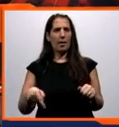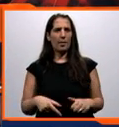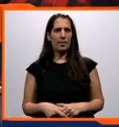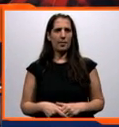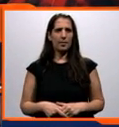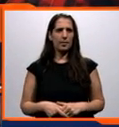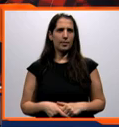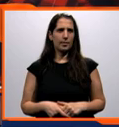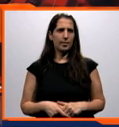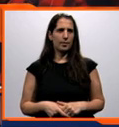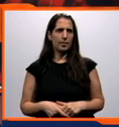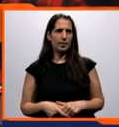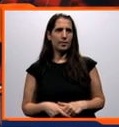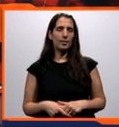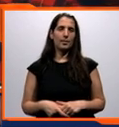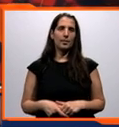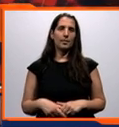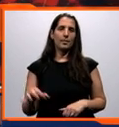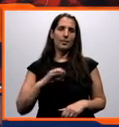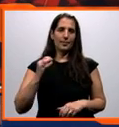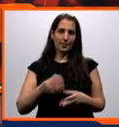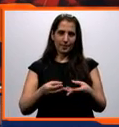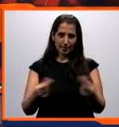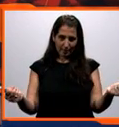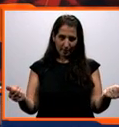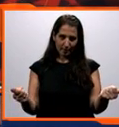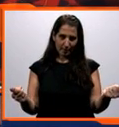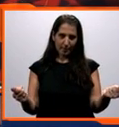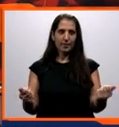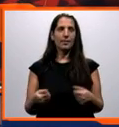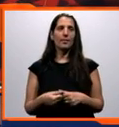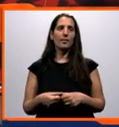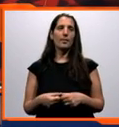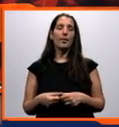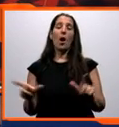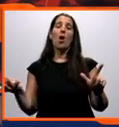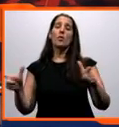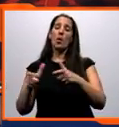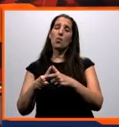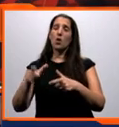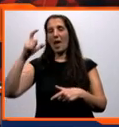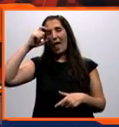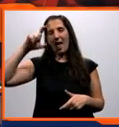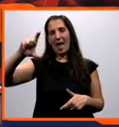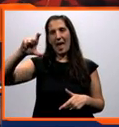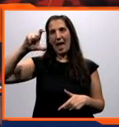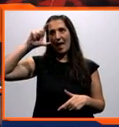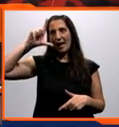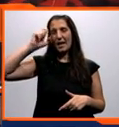este terminando ese año en una reunión con Leon me